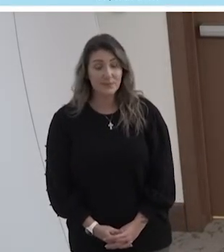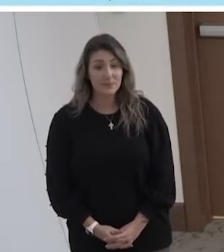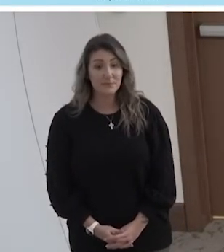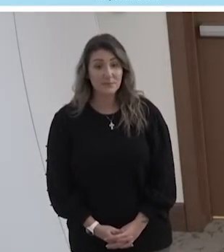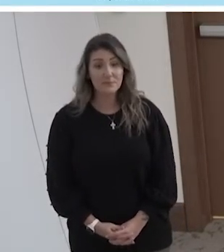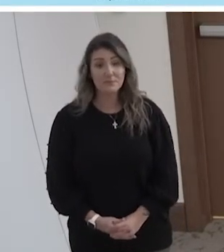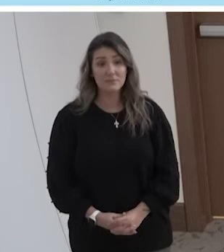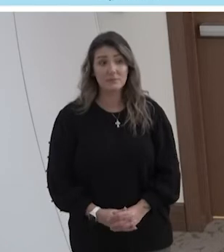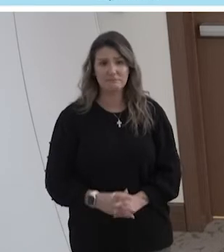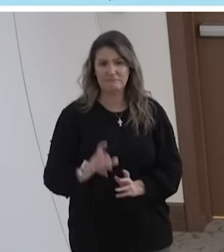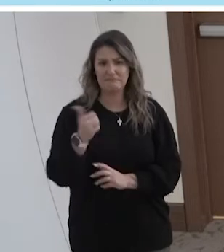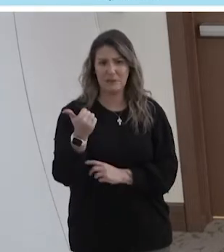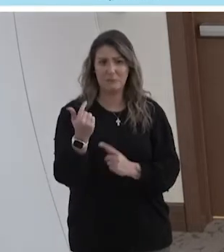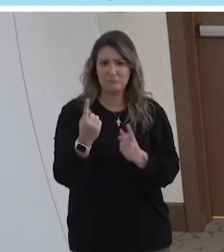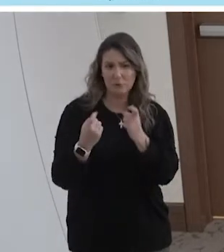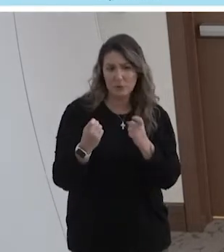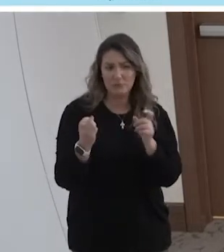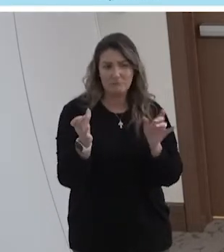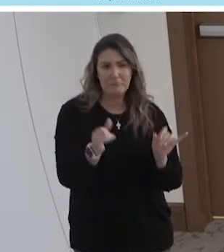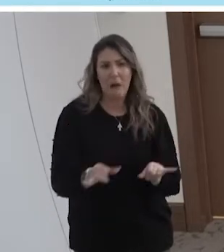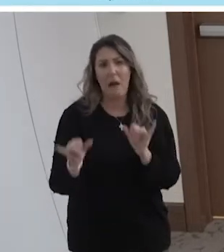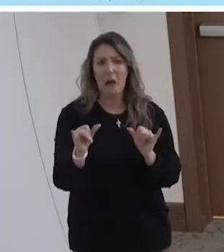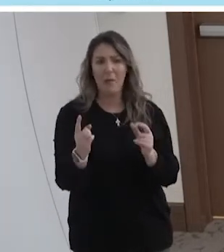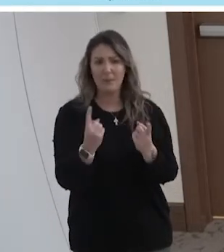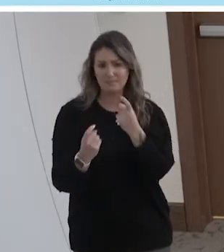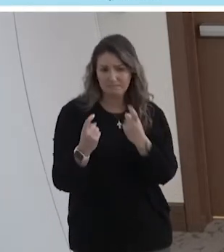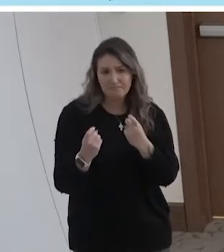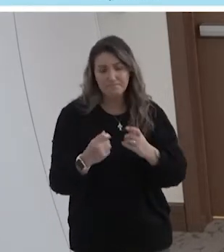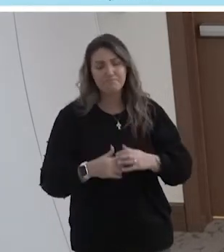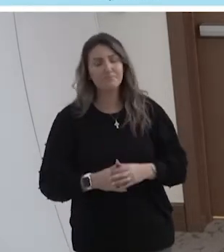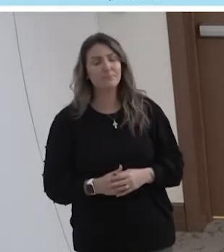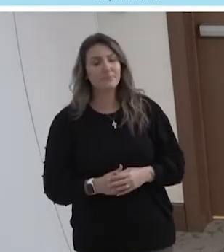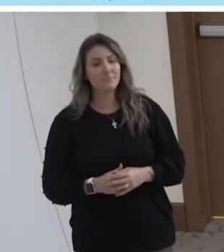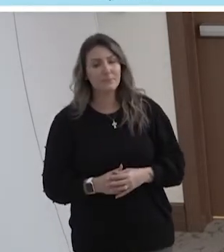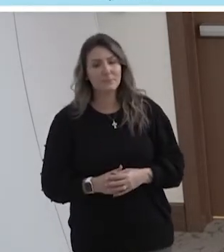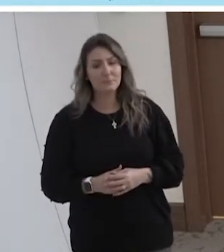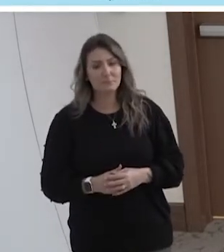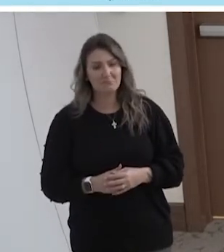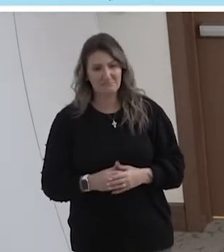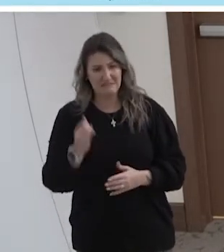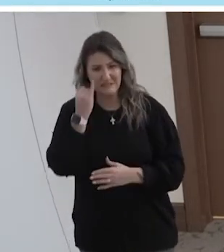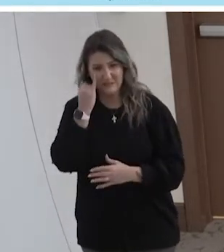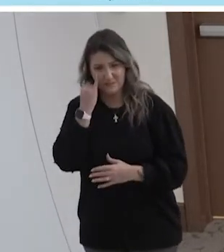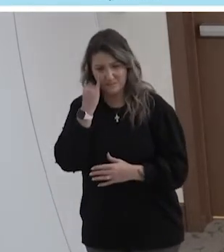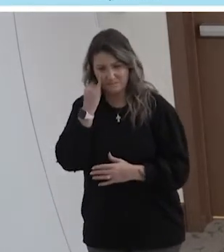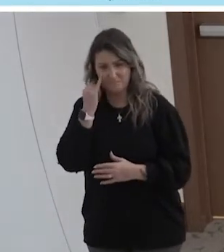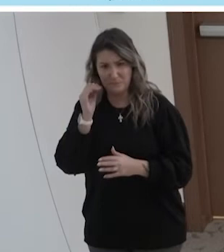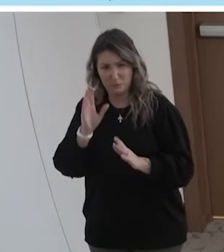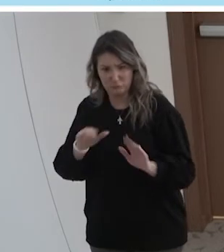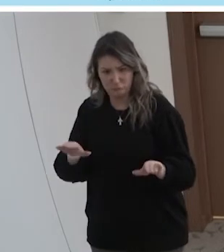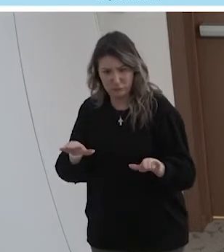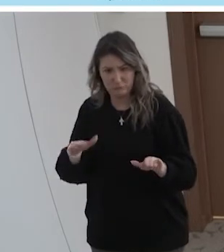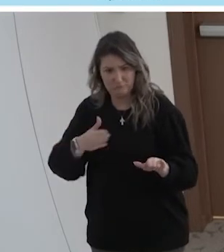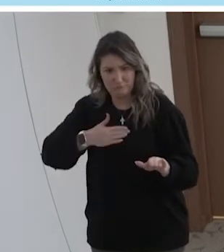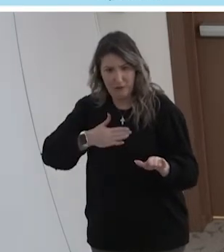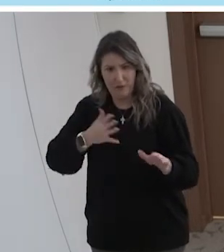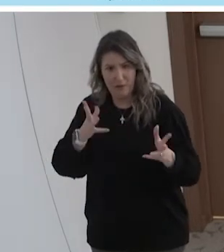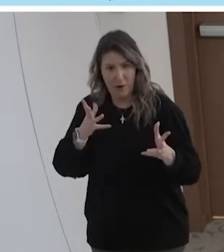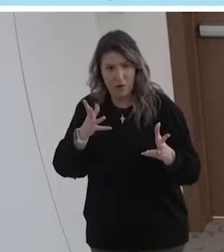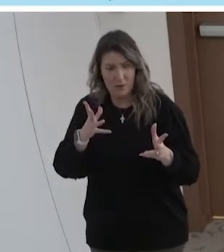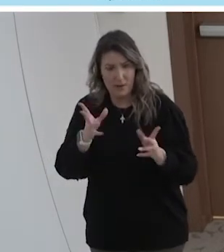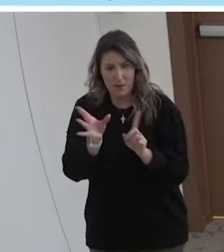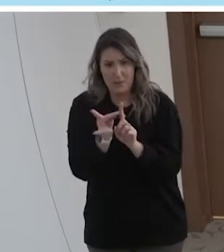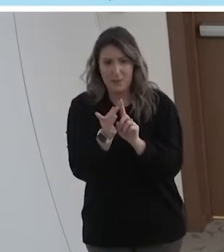So another question that we commonly get is, if my child already had COVID-19, do I need to